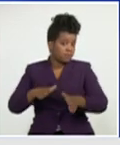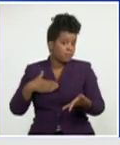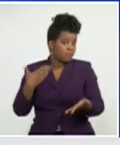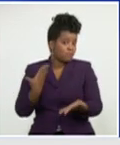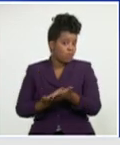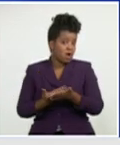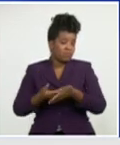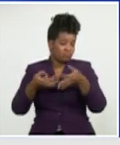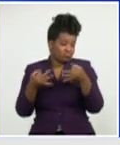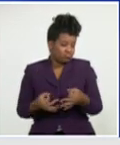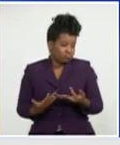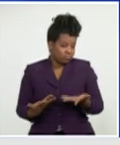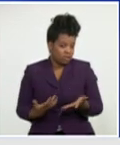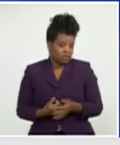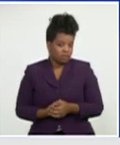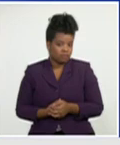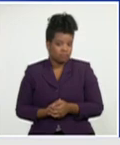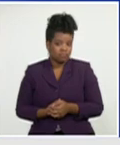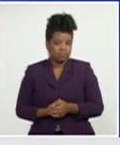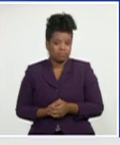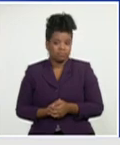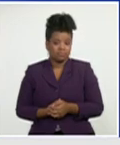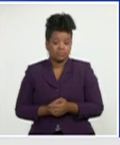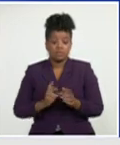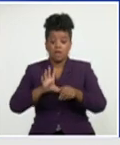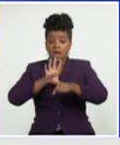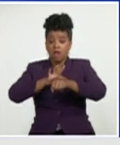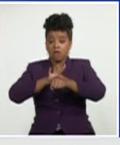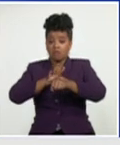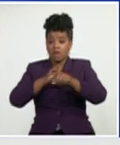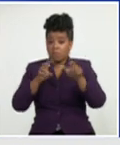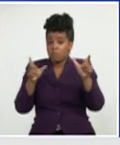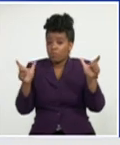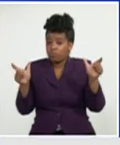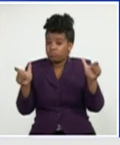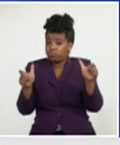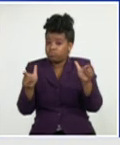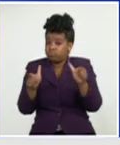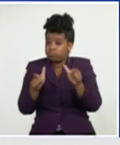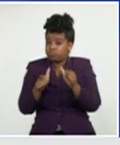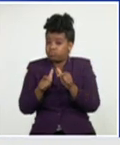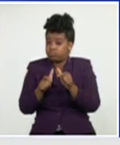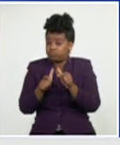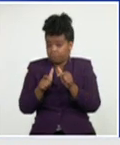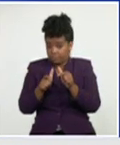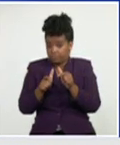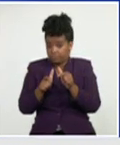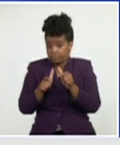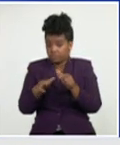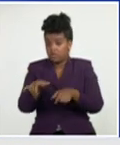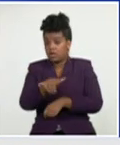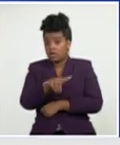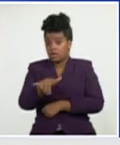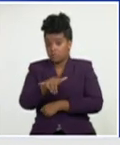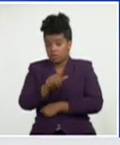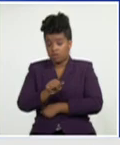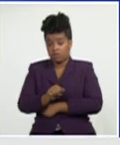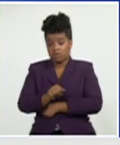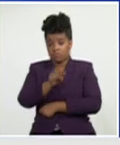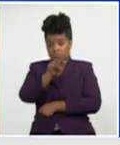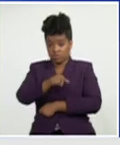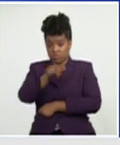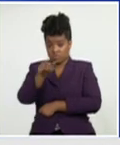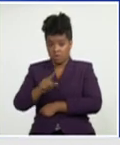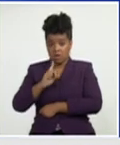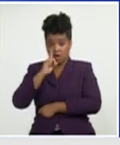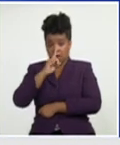en los ensayos es que hay menos enfermos. Sí, estamos esperando que haya menos enfermos en el grupo vacunado, pero que a su vez aquellos que sean PCR